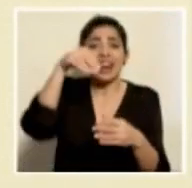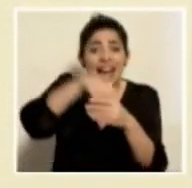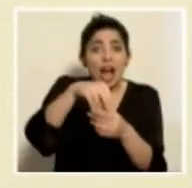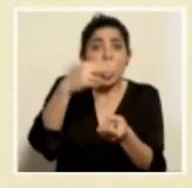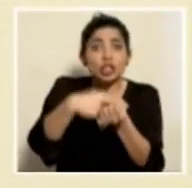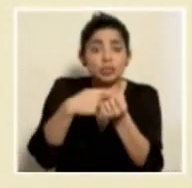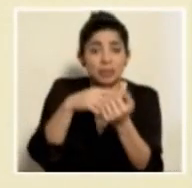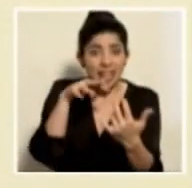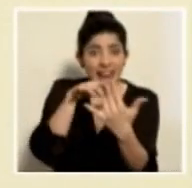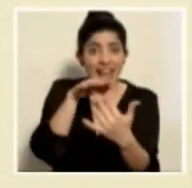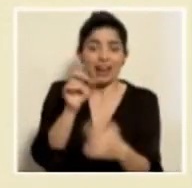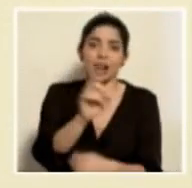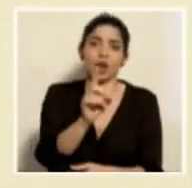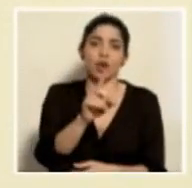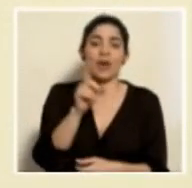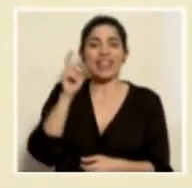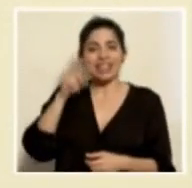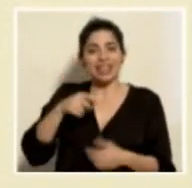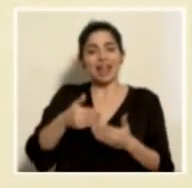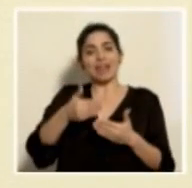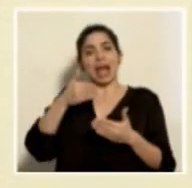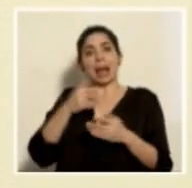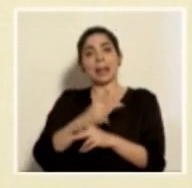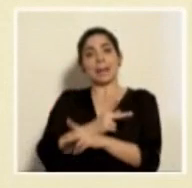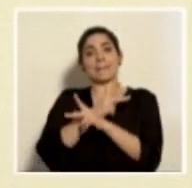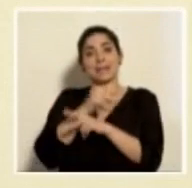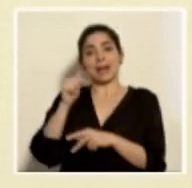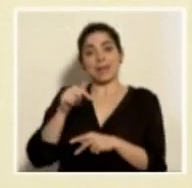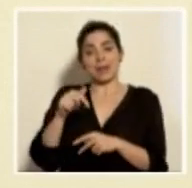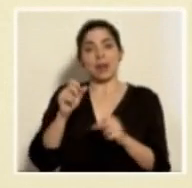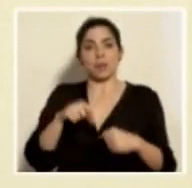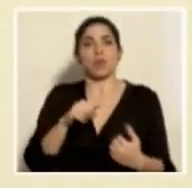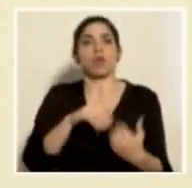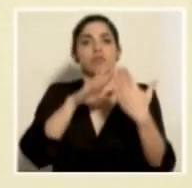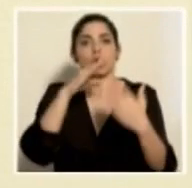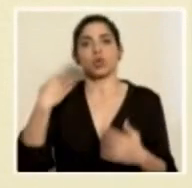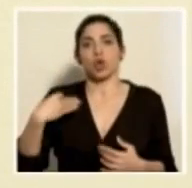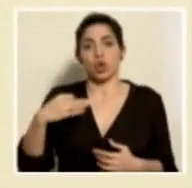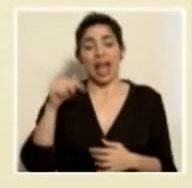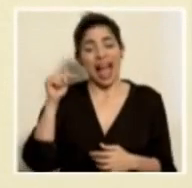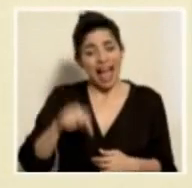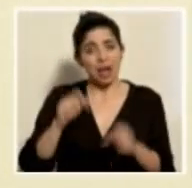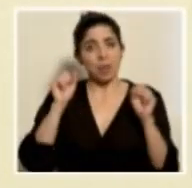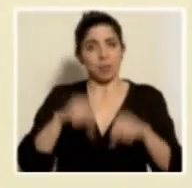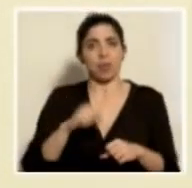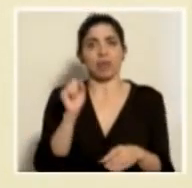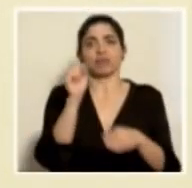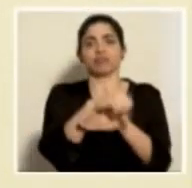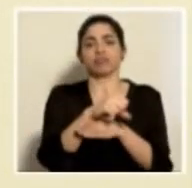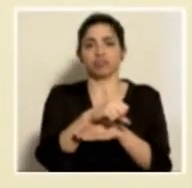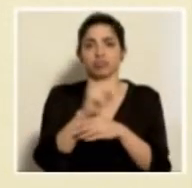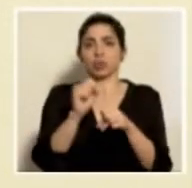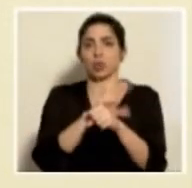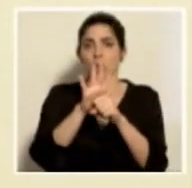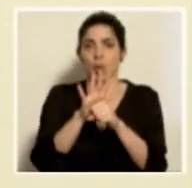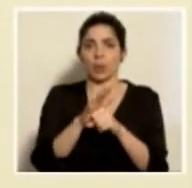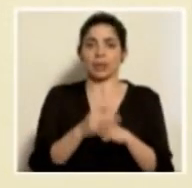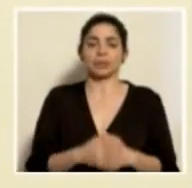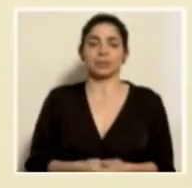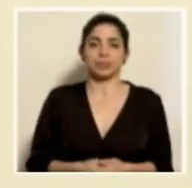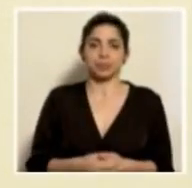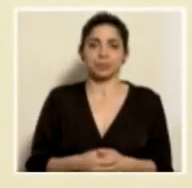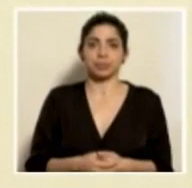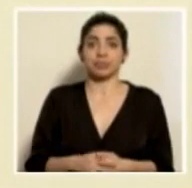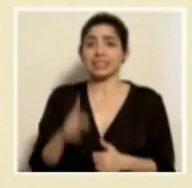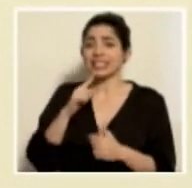de salud, es a nivel de la prevención que podemos estar aplicando todos los días. Ahí donde podemos ganarle al COVID-19.